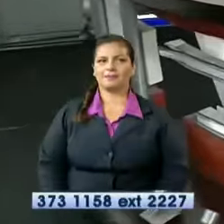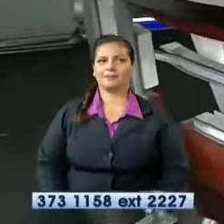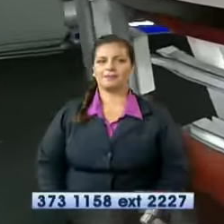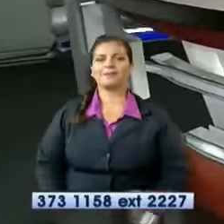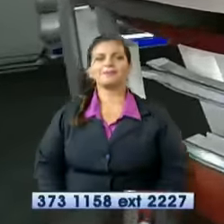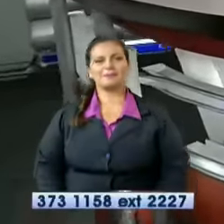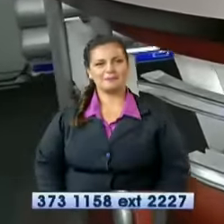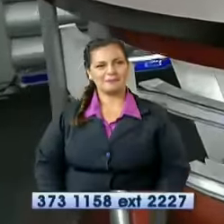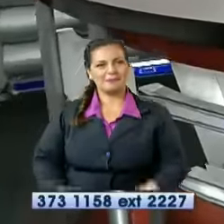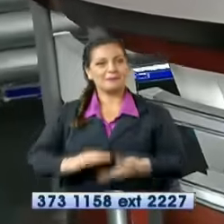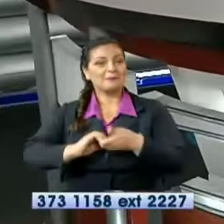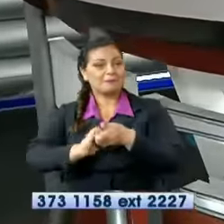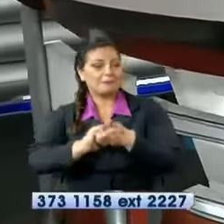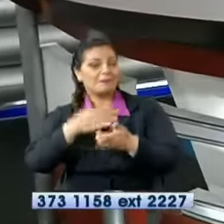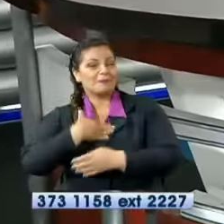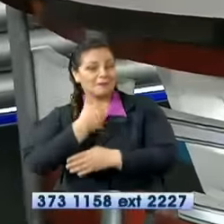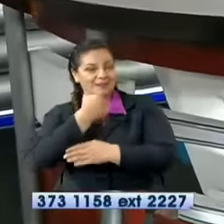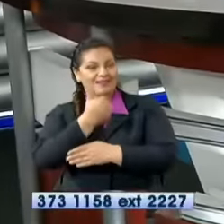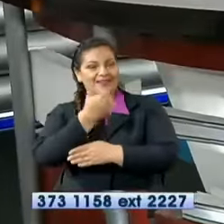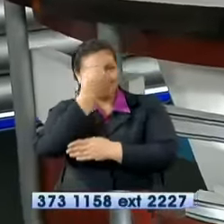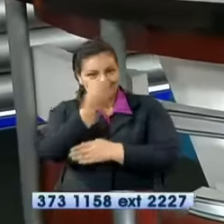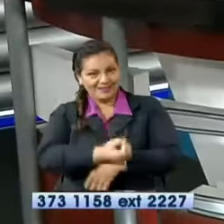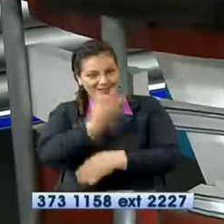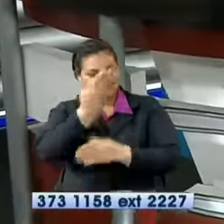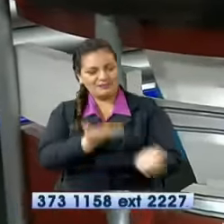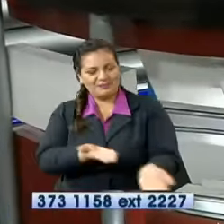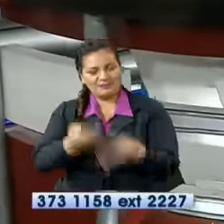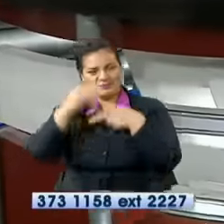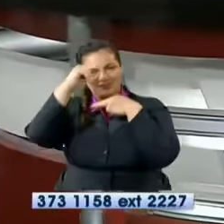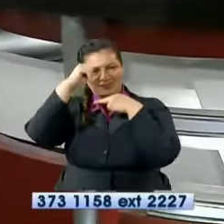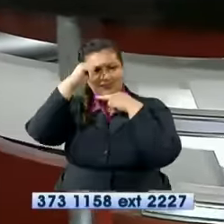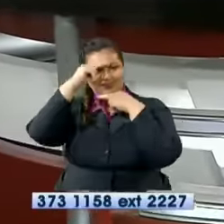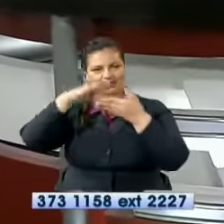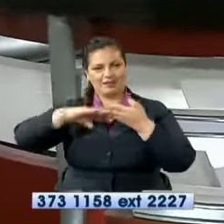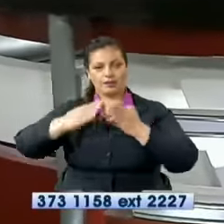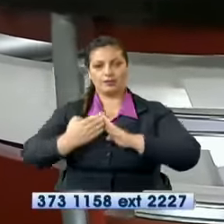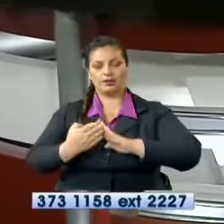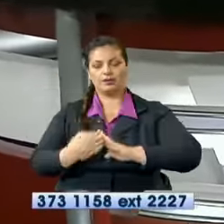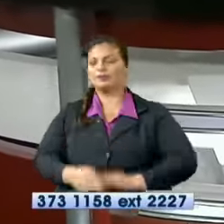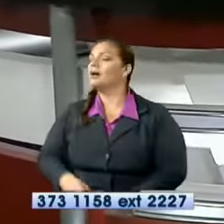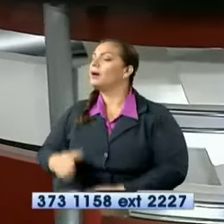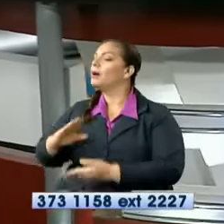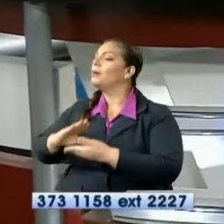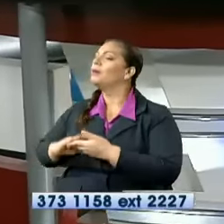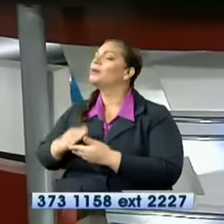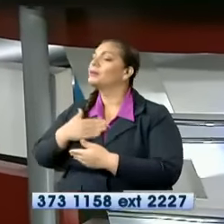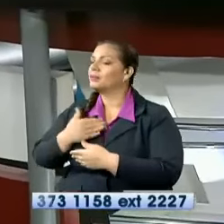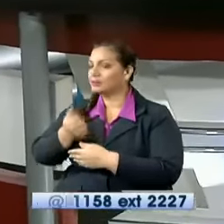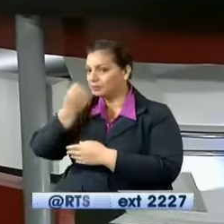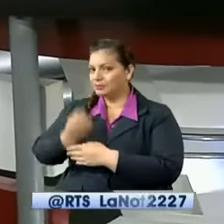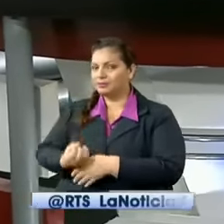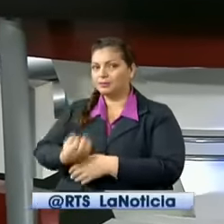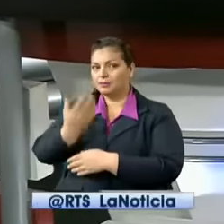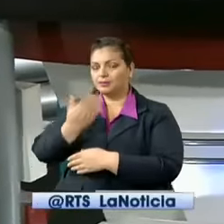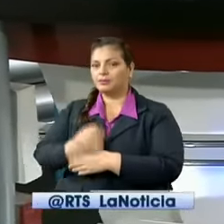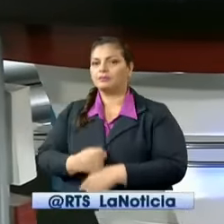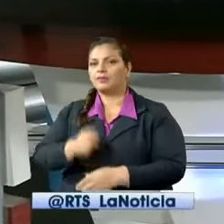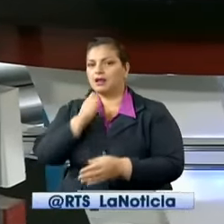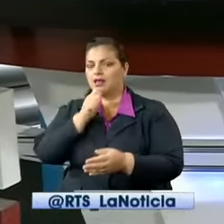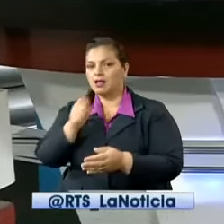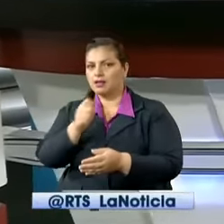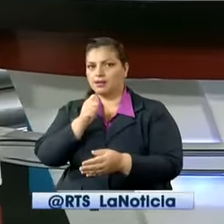Amigos televidentes, ¿cómo están? Buenos días, bienvenidos a la noticia en la comunidad, Rosalina. ¿Qué tal, amigos televidentes? Tenemos ya lista la información desde exteriores también. Así